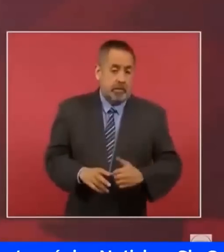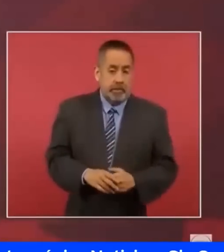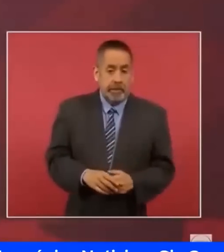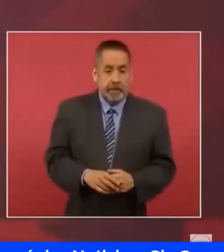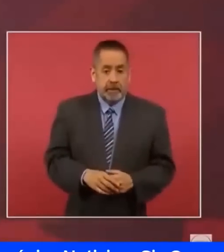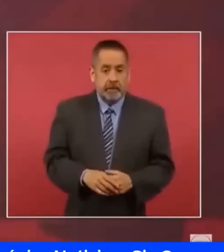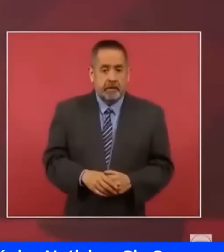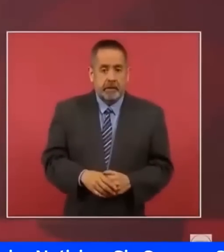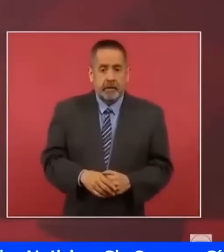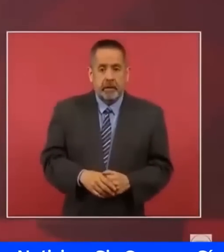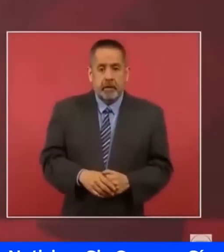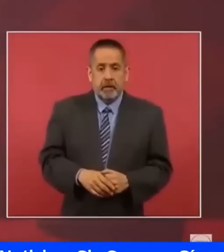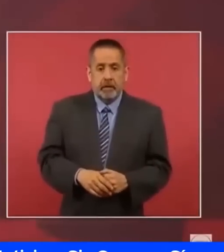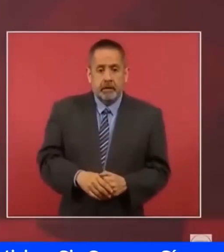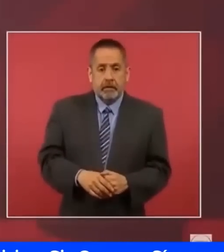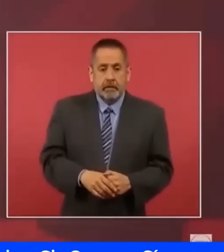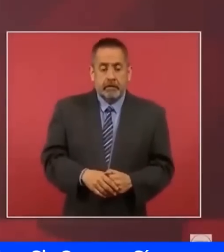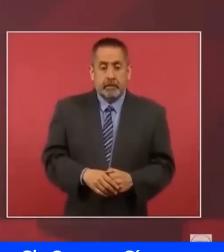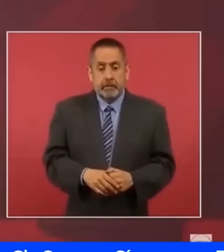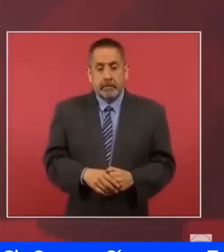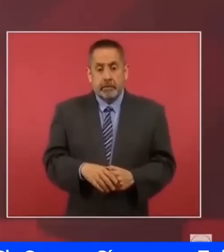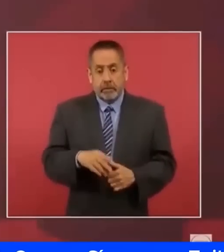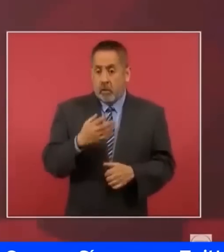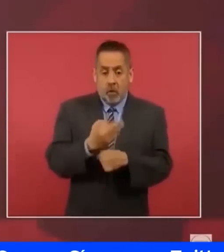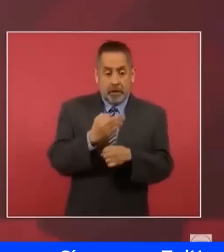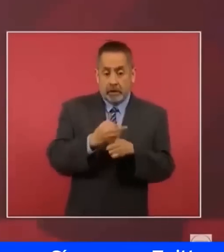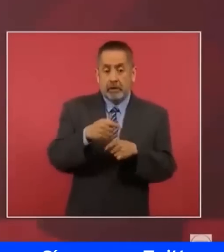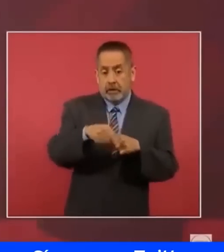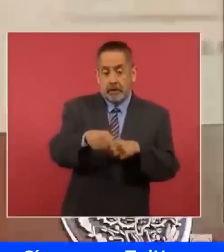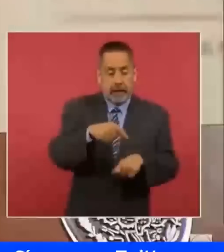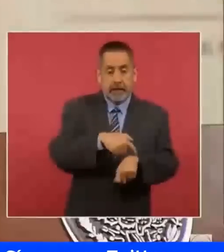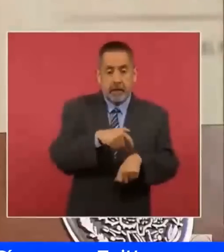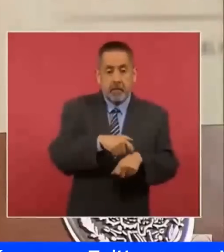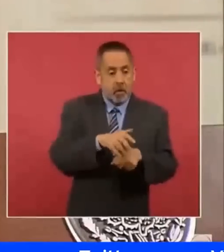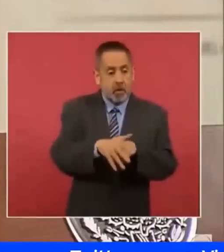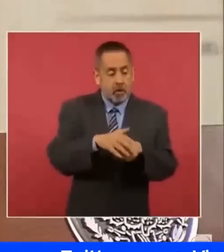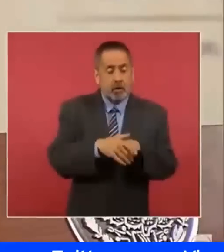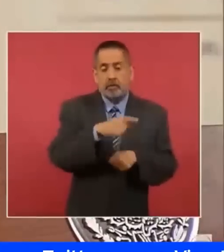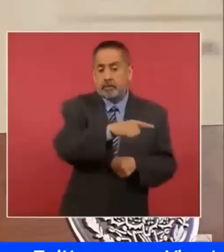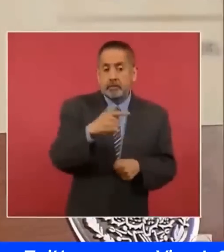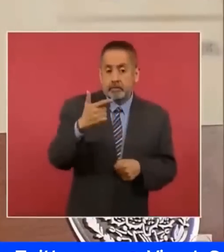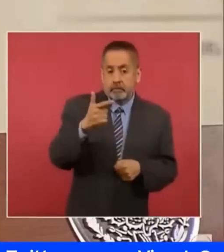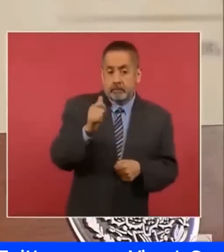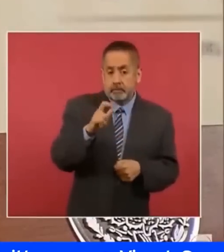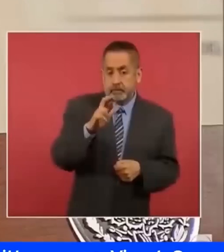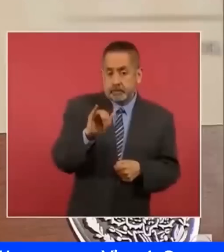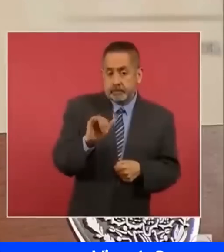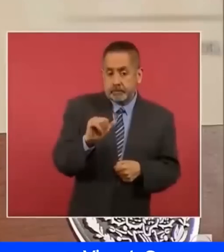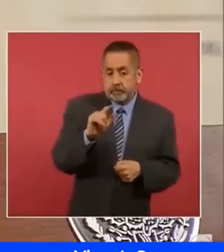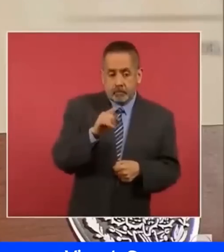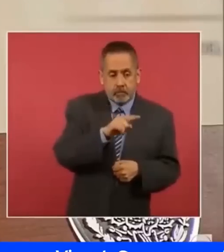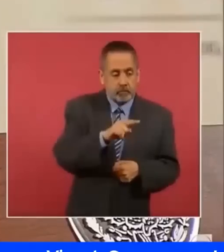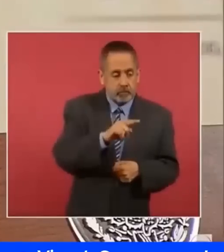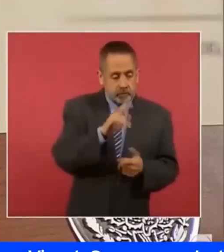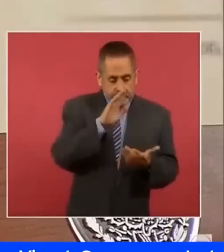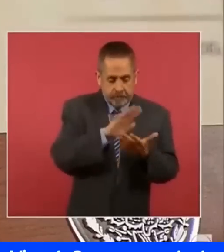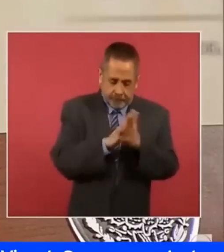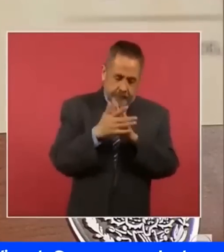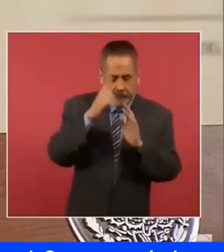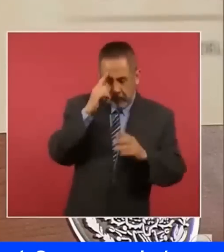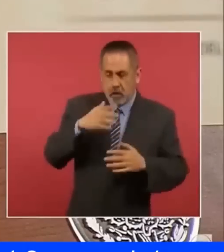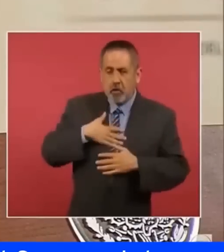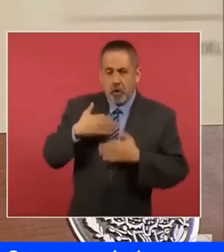porque todavía hay tiempo para que García Luna actúe como